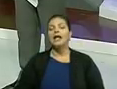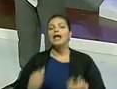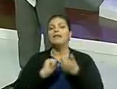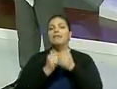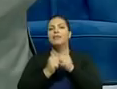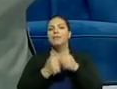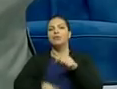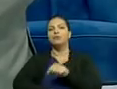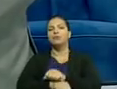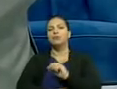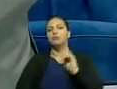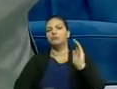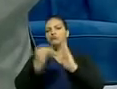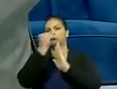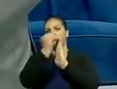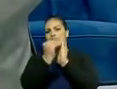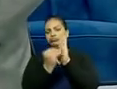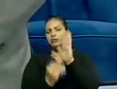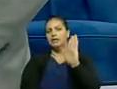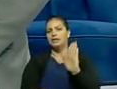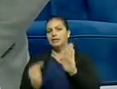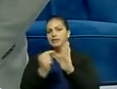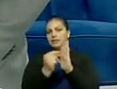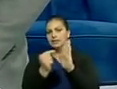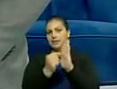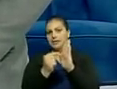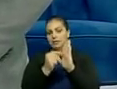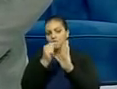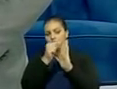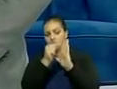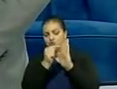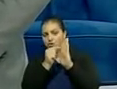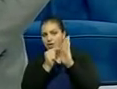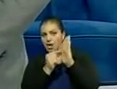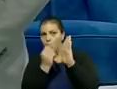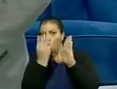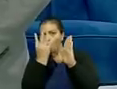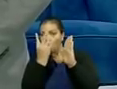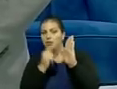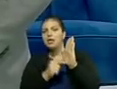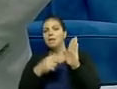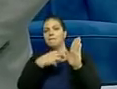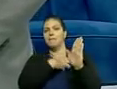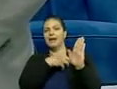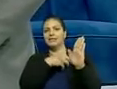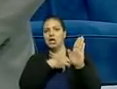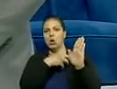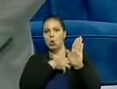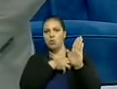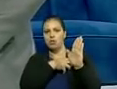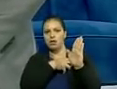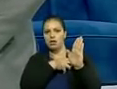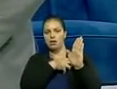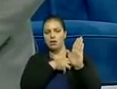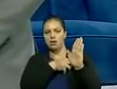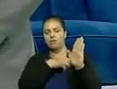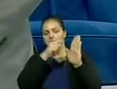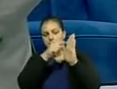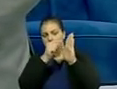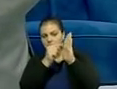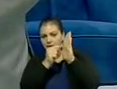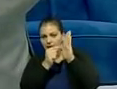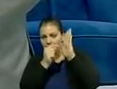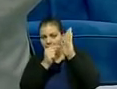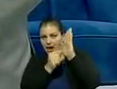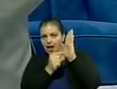4 puntos abajo del Emelec. Ya. Si el Emelec pierde frente a la Universidad Católica, para un equipo complicado, y el Nacional gana,